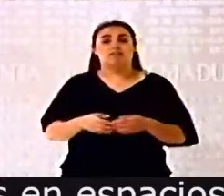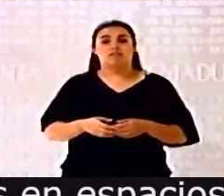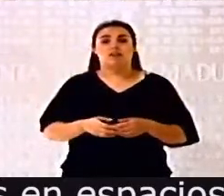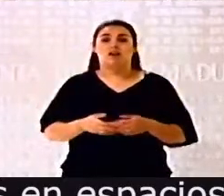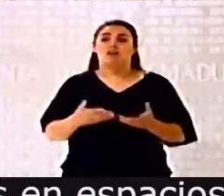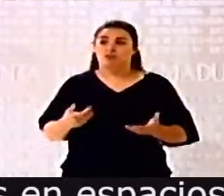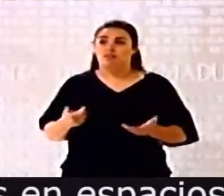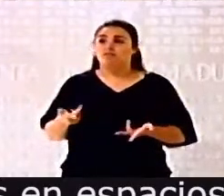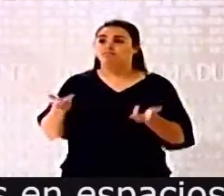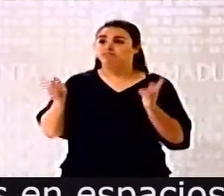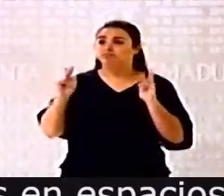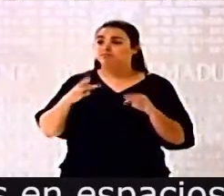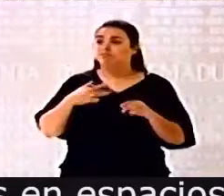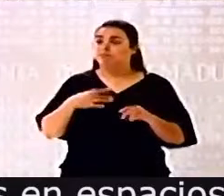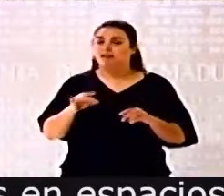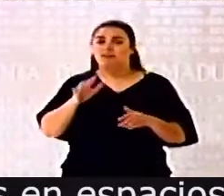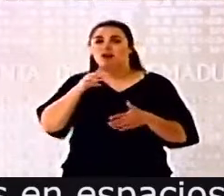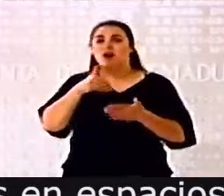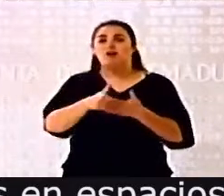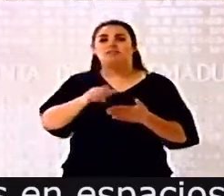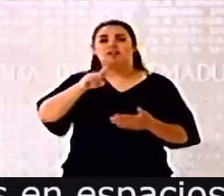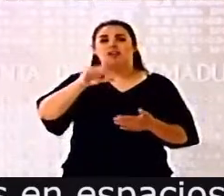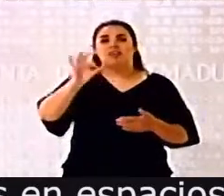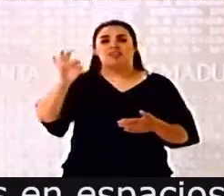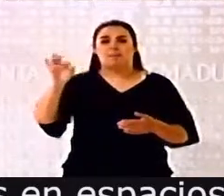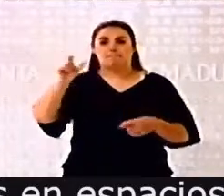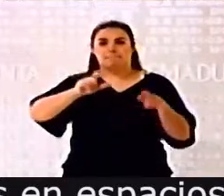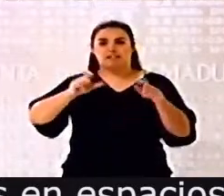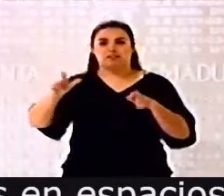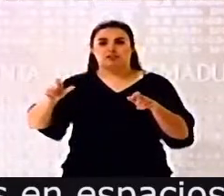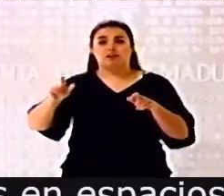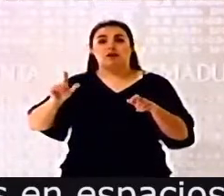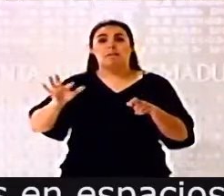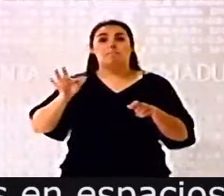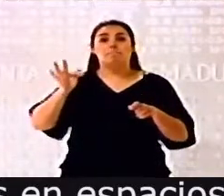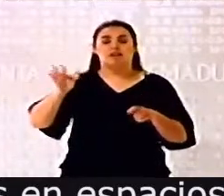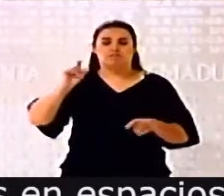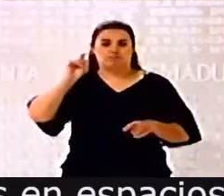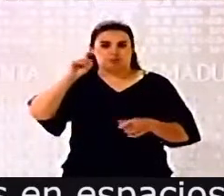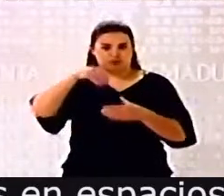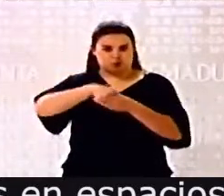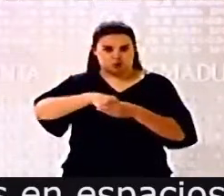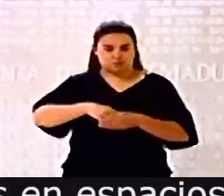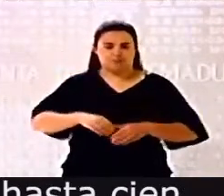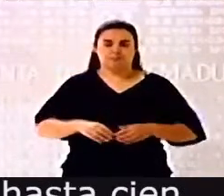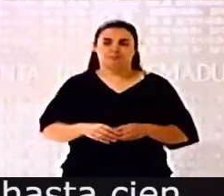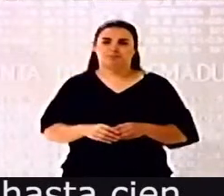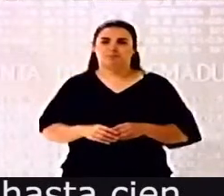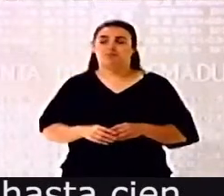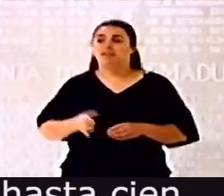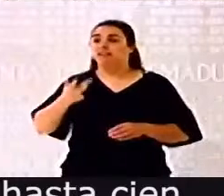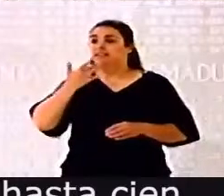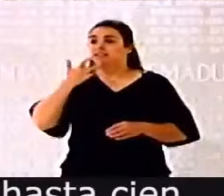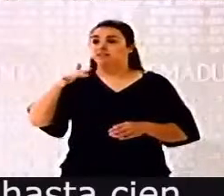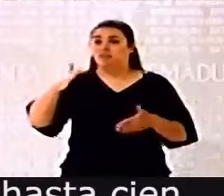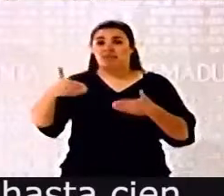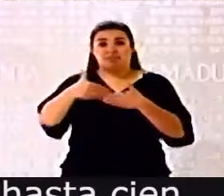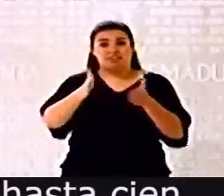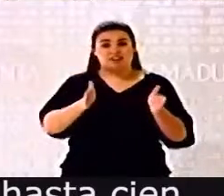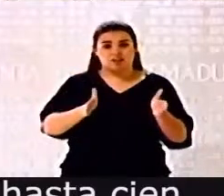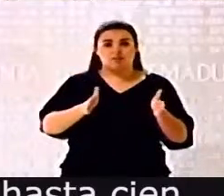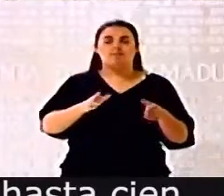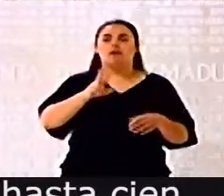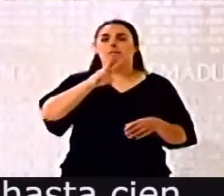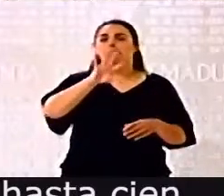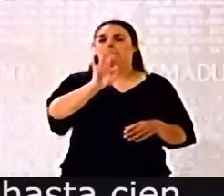se podrán autorizar hasta 100 personas, incluido el monitor. Y si se realizan en espacios cerrados, 20